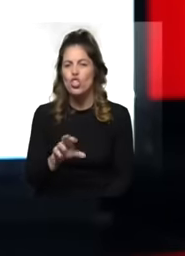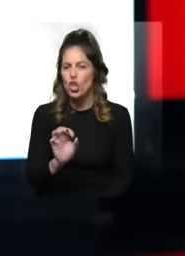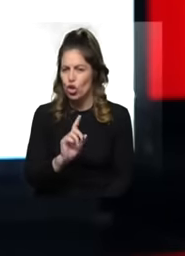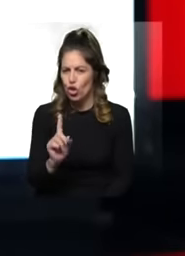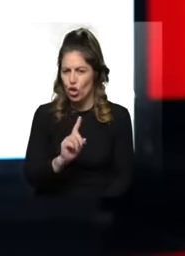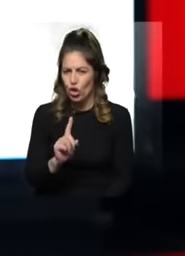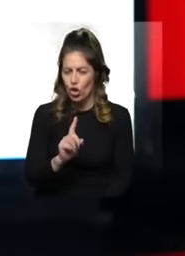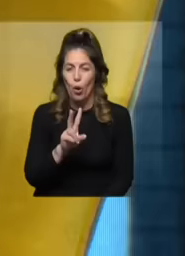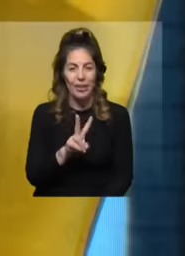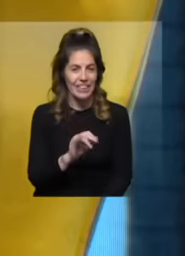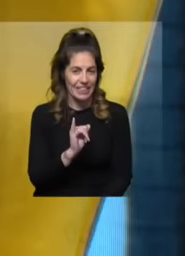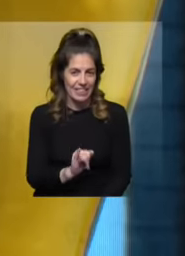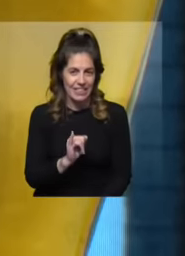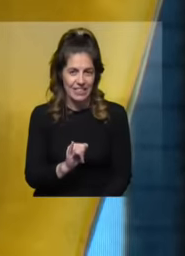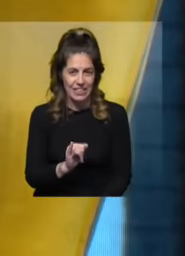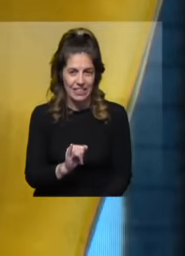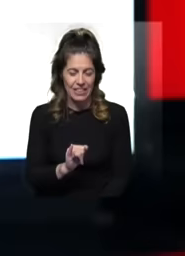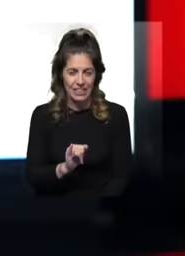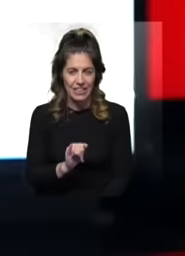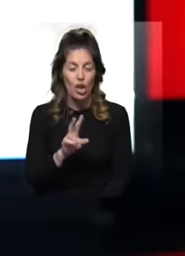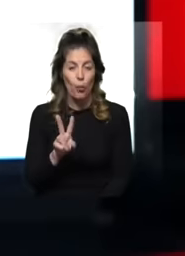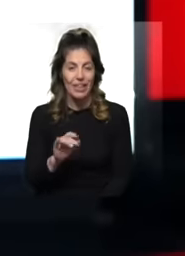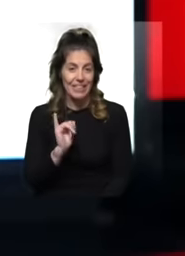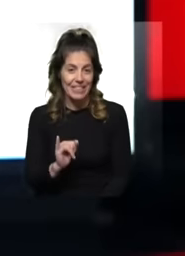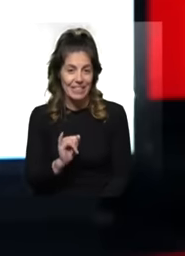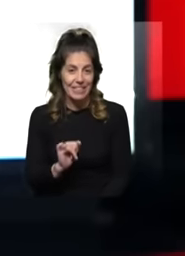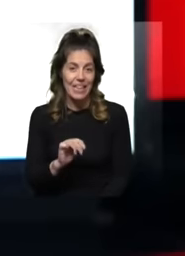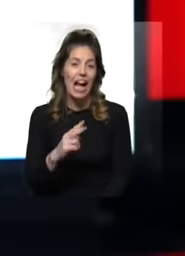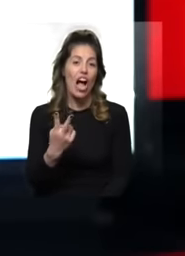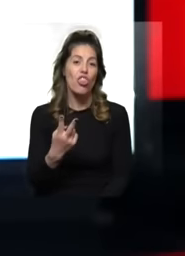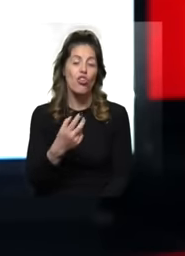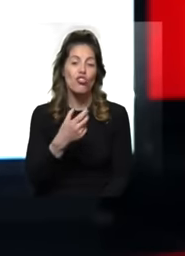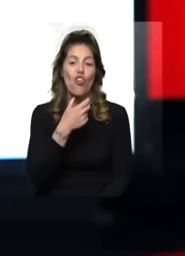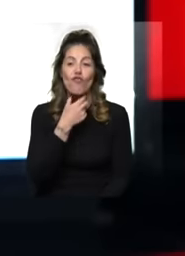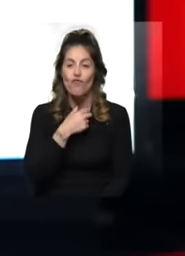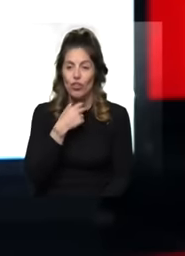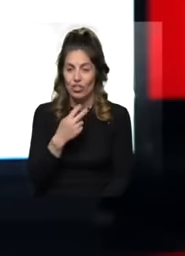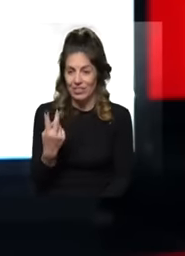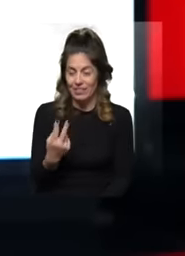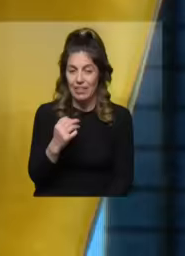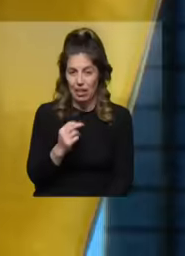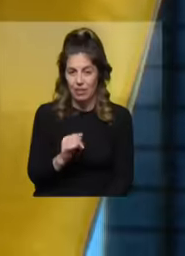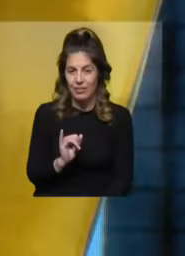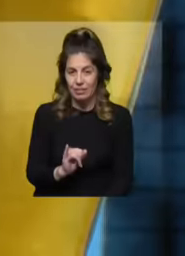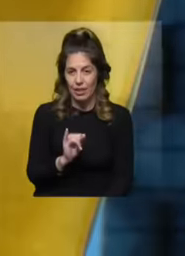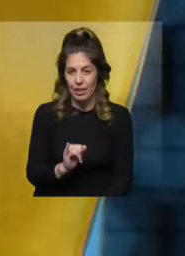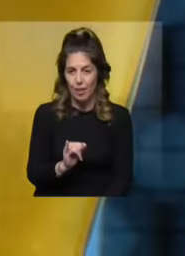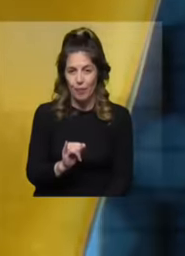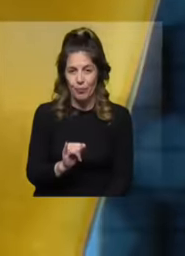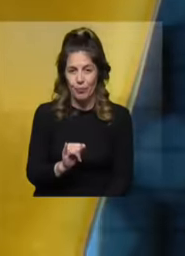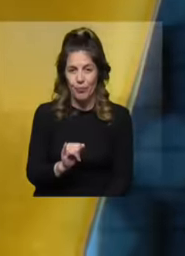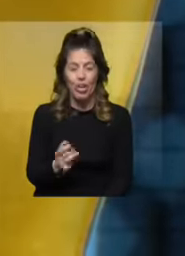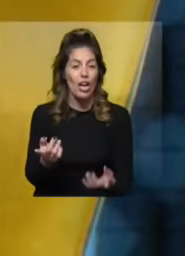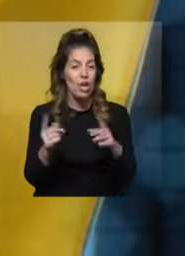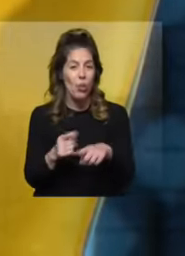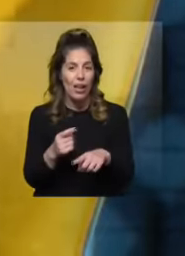no. Pero con Biglietti sí, a dos voces, claro. El famoso a dos voces. Sí. Bueno, que igual que a